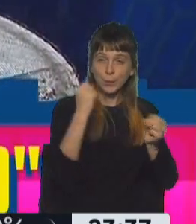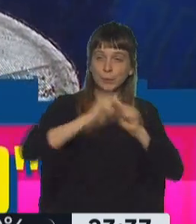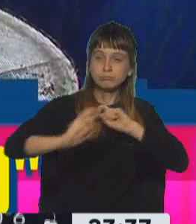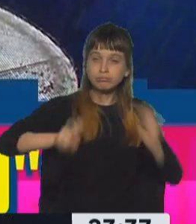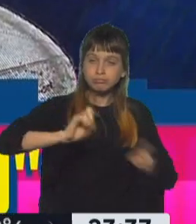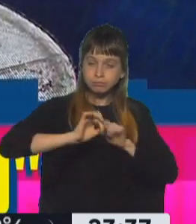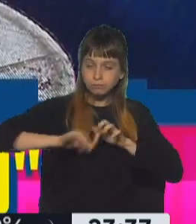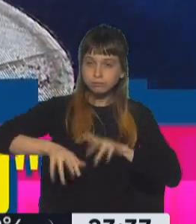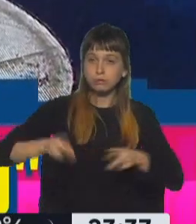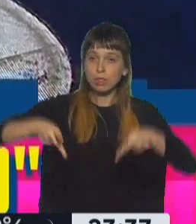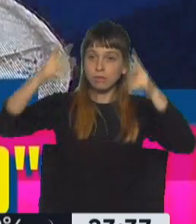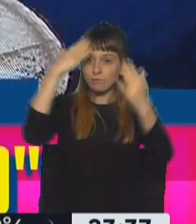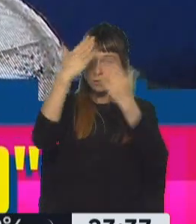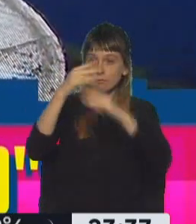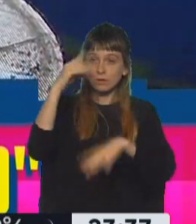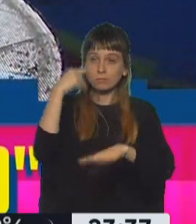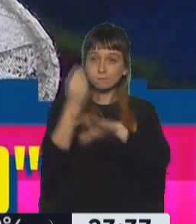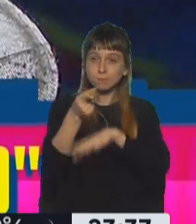marchas militares.